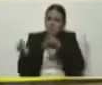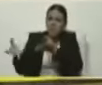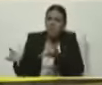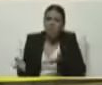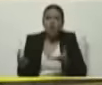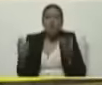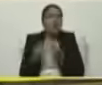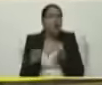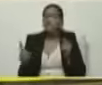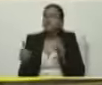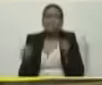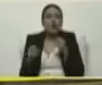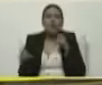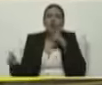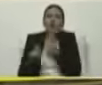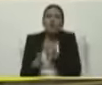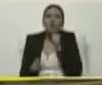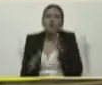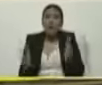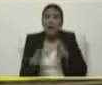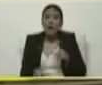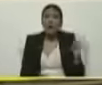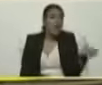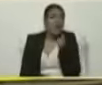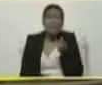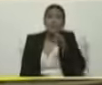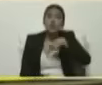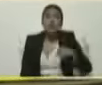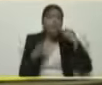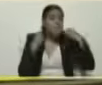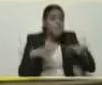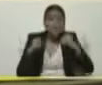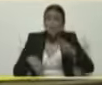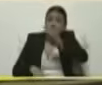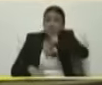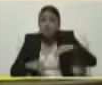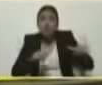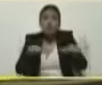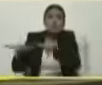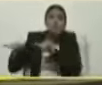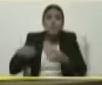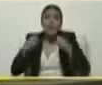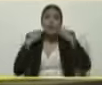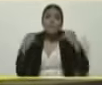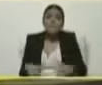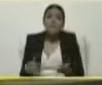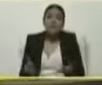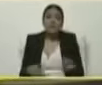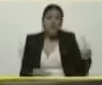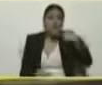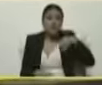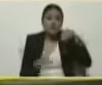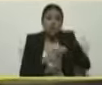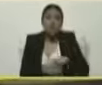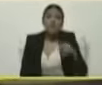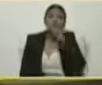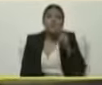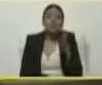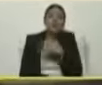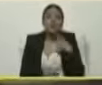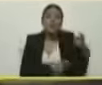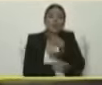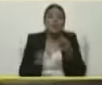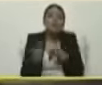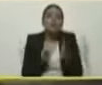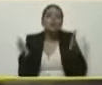con intolerancia, con odio. ¿Quién gana? Nadie. Perder, perder. Y Venezuela entró en una dinámica de ganar, ganar. La